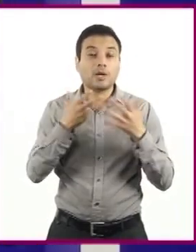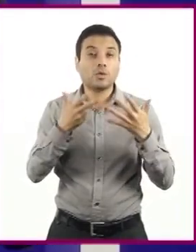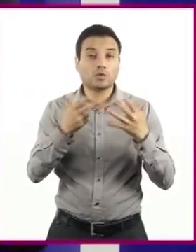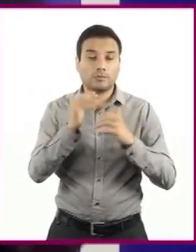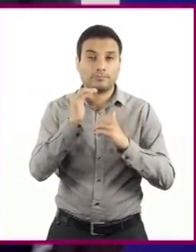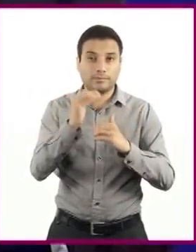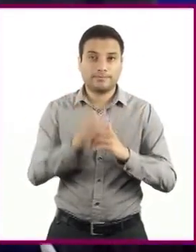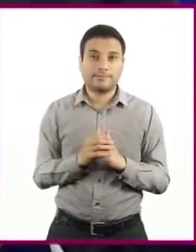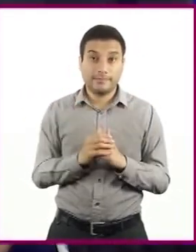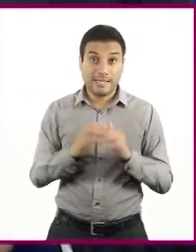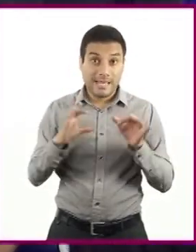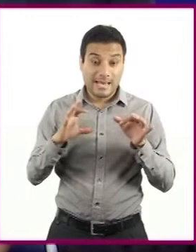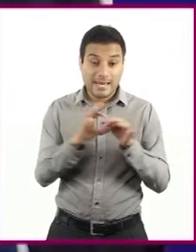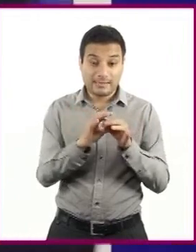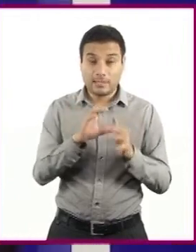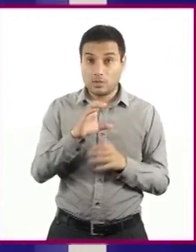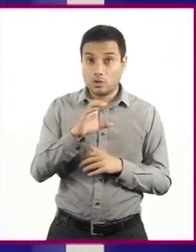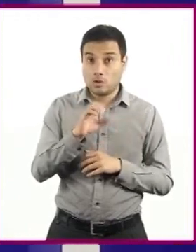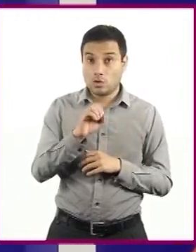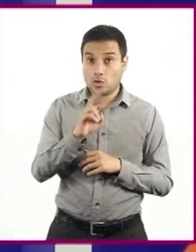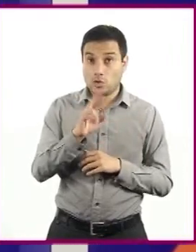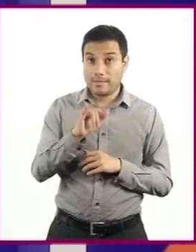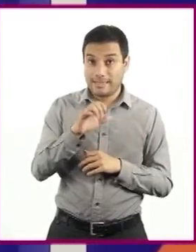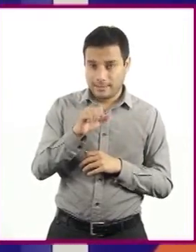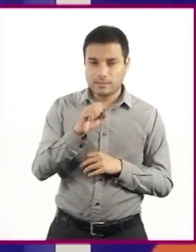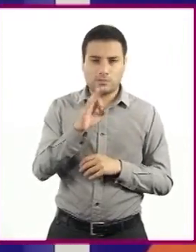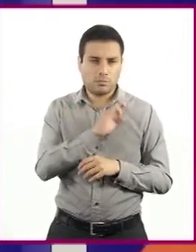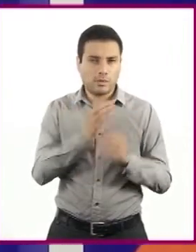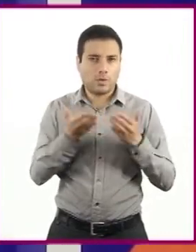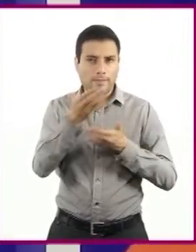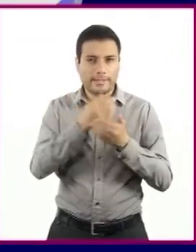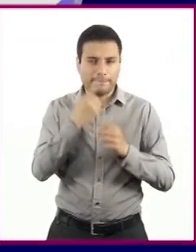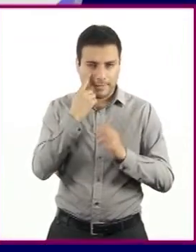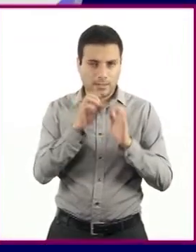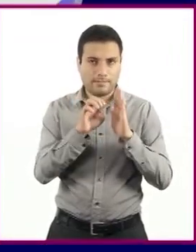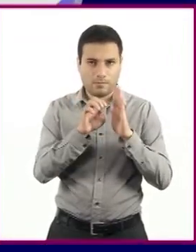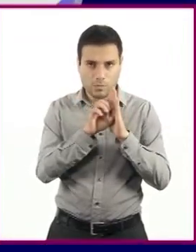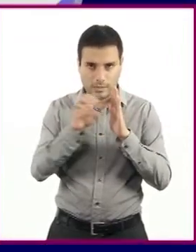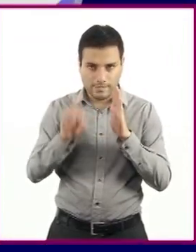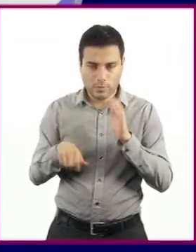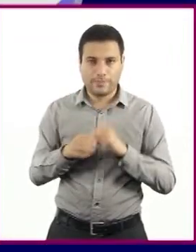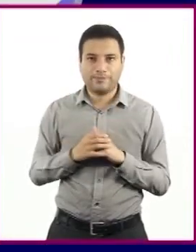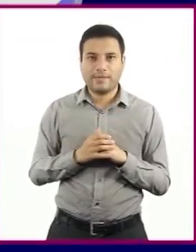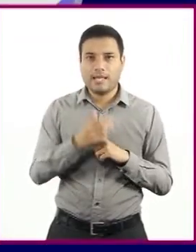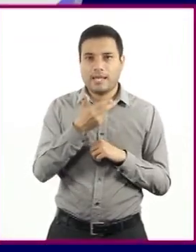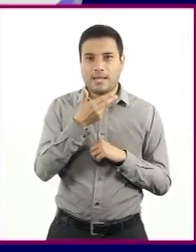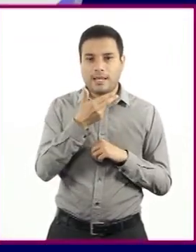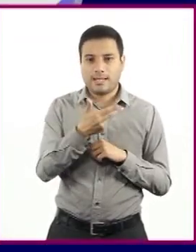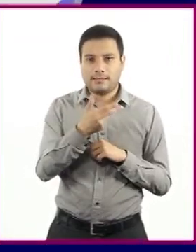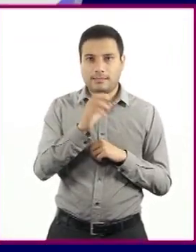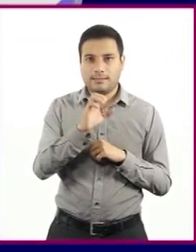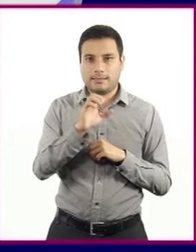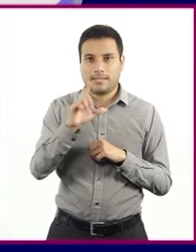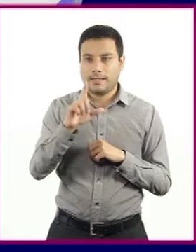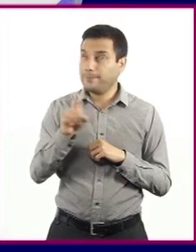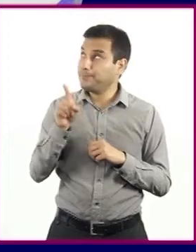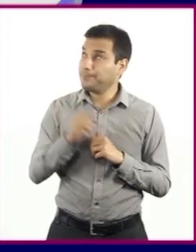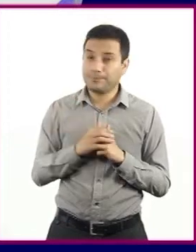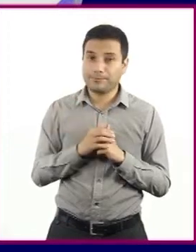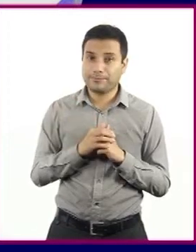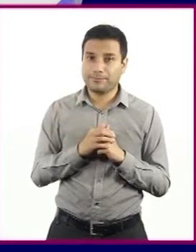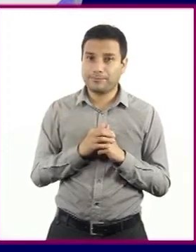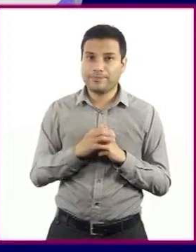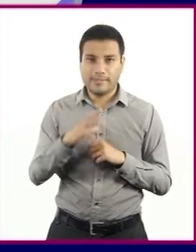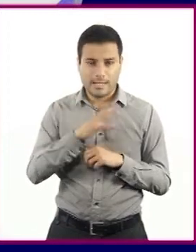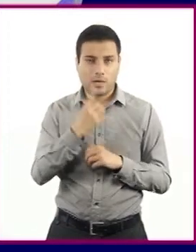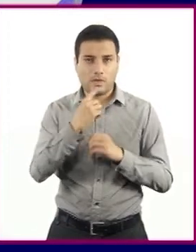se comparten pares de electrones de valencia. Veamos el siguiente ejemplo. HCl. El ácido clorhídrico se compone de